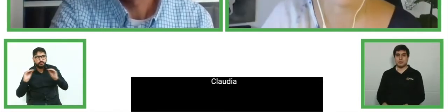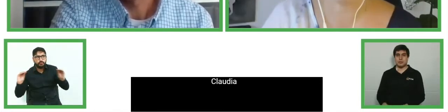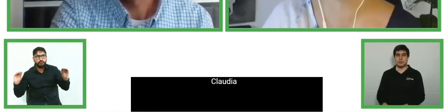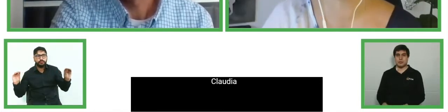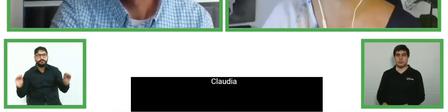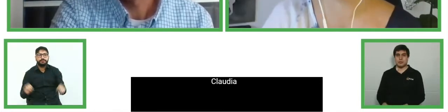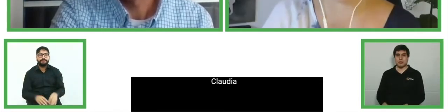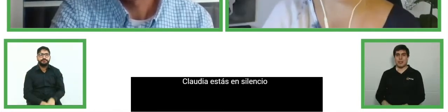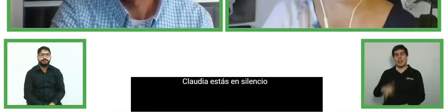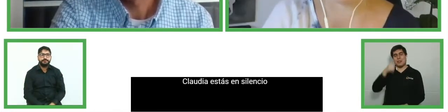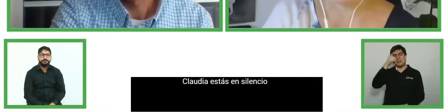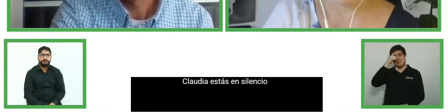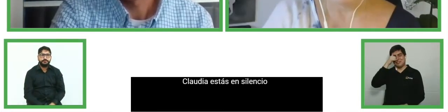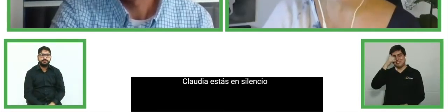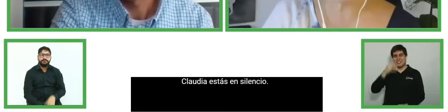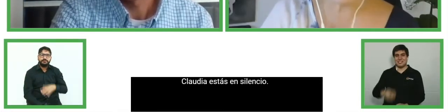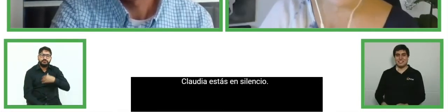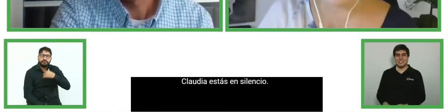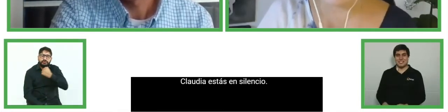sorry.